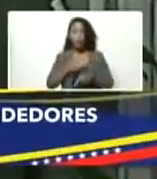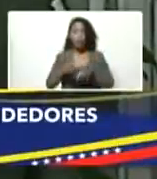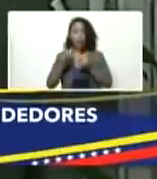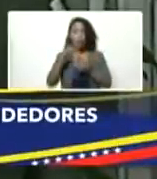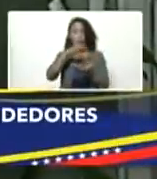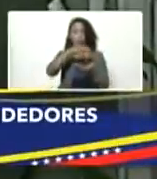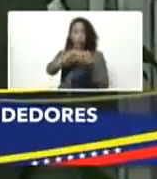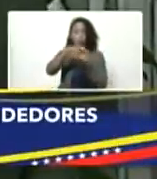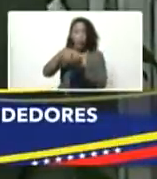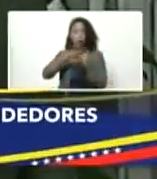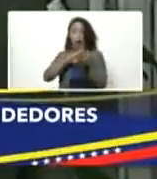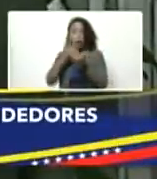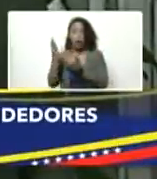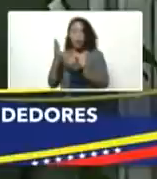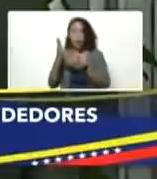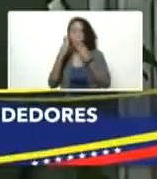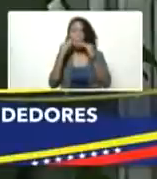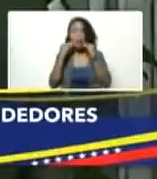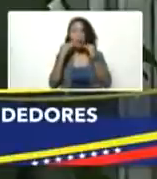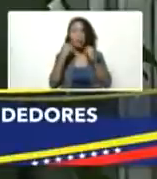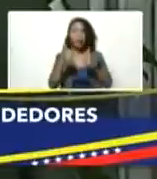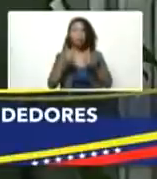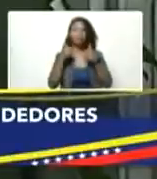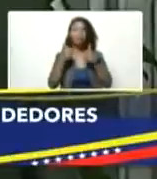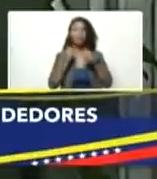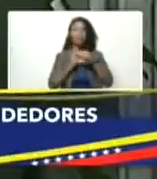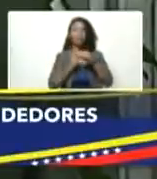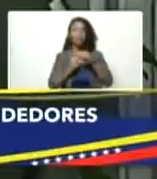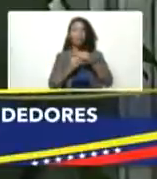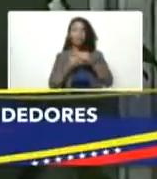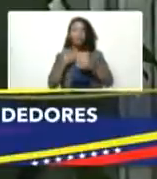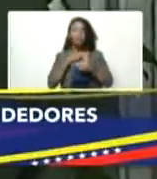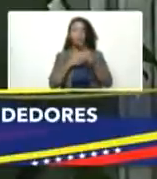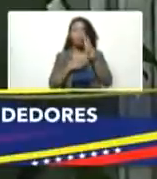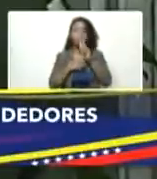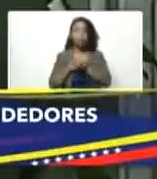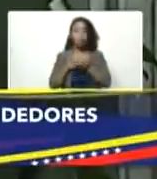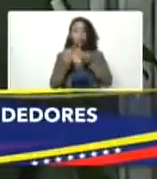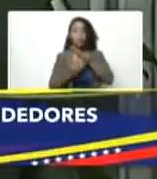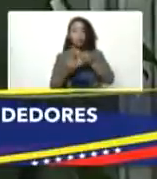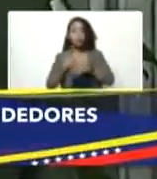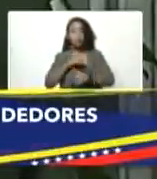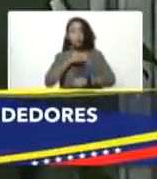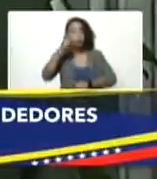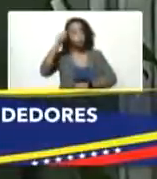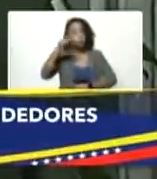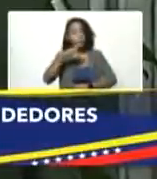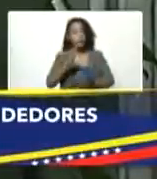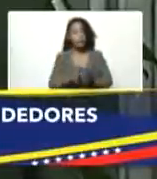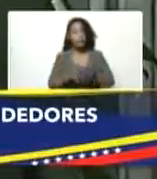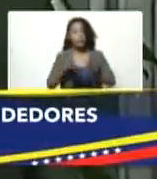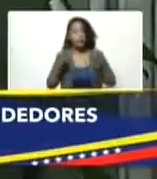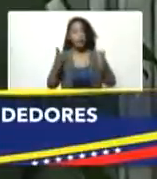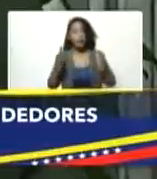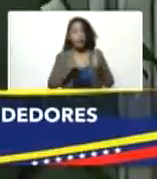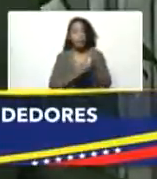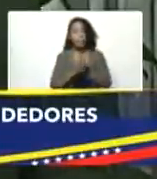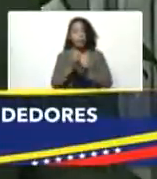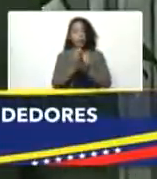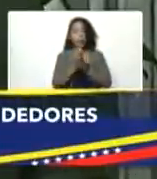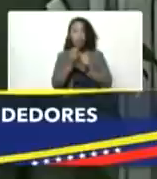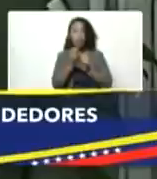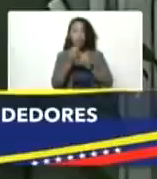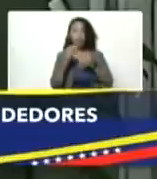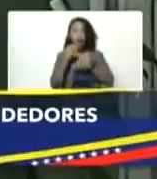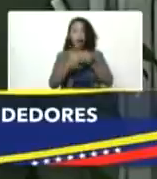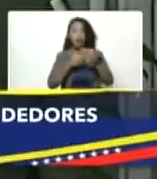regionales, y ha sido una experiencia muy enriquecedora. Hemos encontrado en las bases de nuestro pueblo grandes emprendimientos vinculados